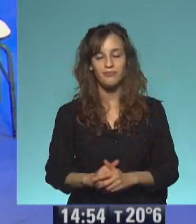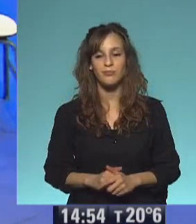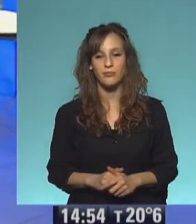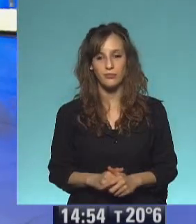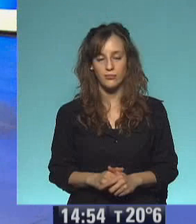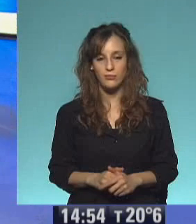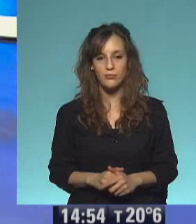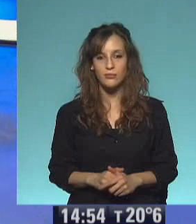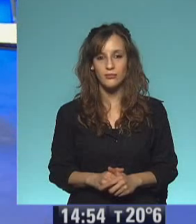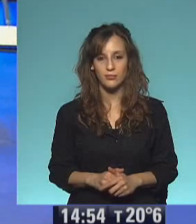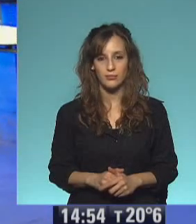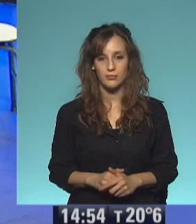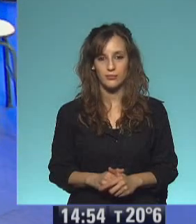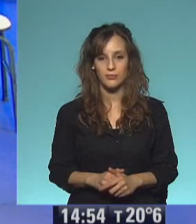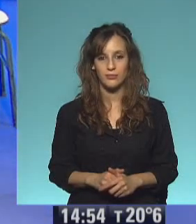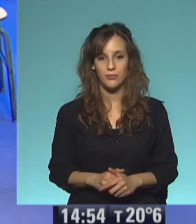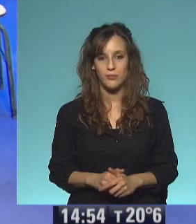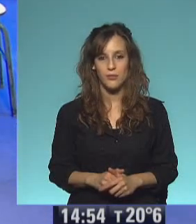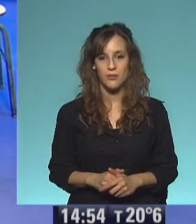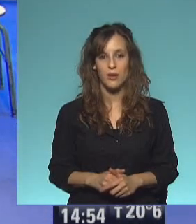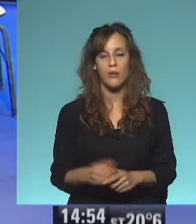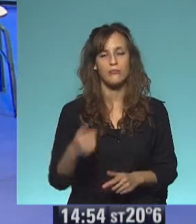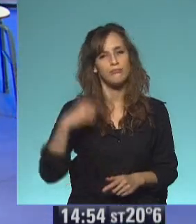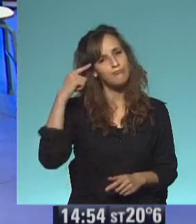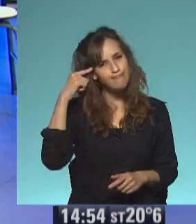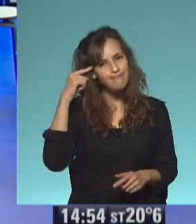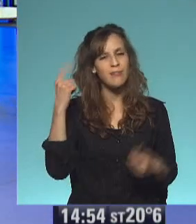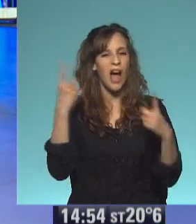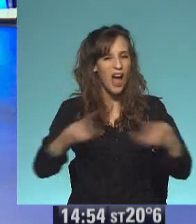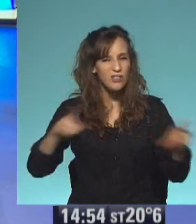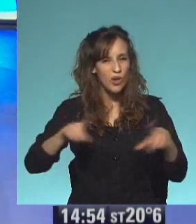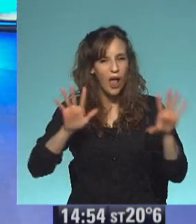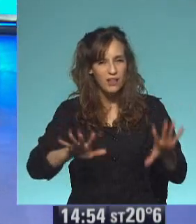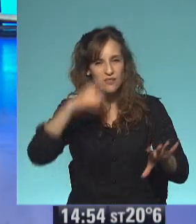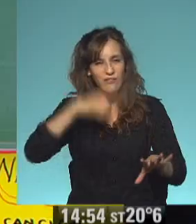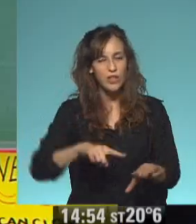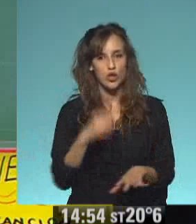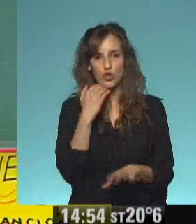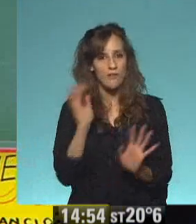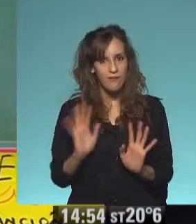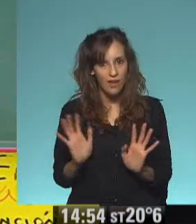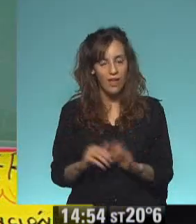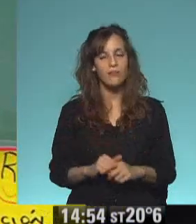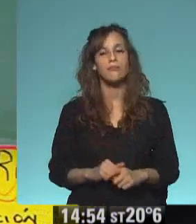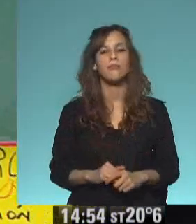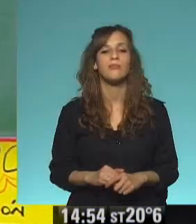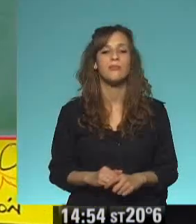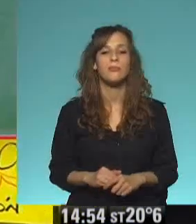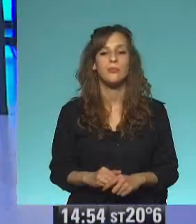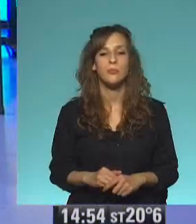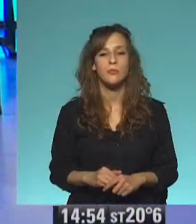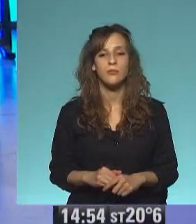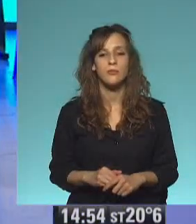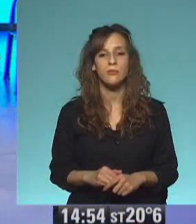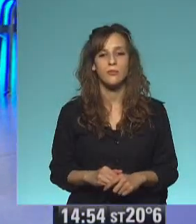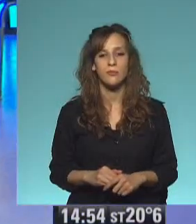No, yo tampoco. No lo conocía. Para mí nunca quería y siempre le podías agregar más cosas. Hay que llamar a la peluca para que esté arriba del hombre. La